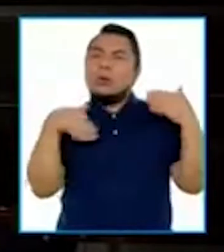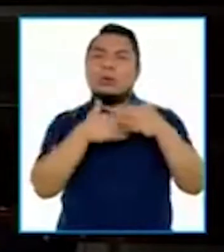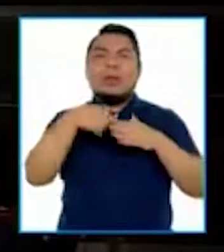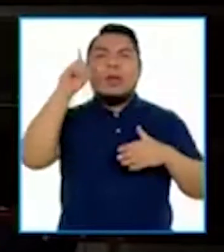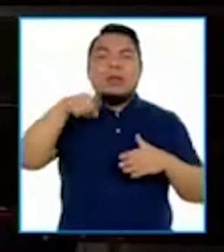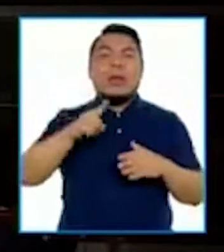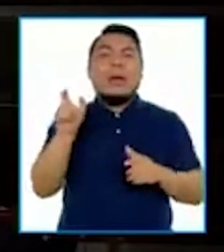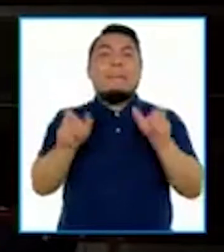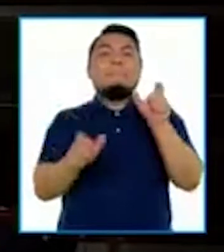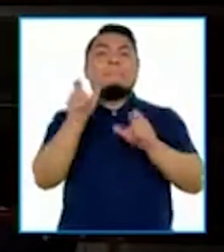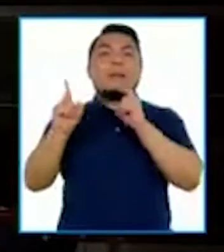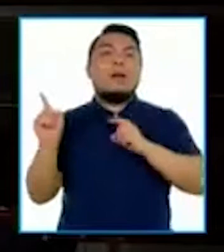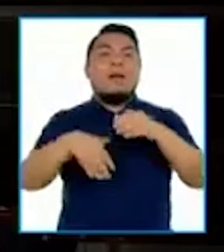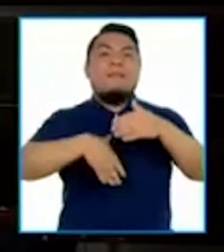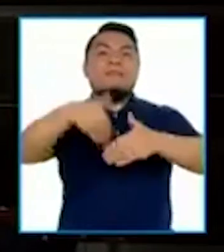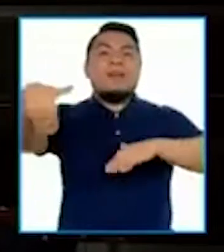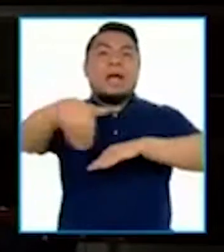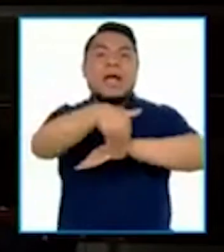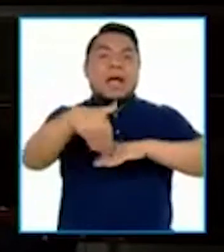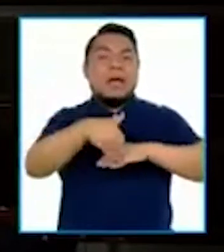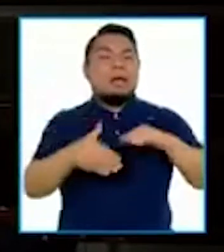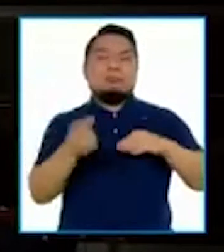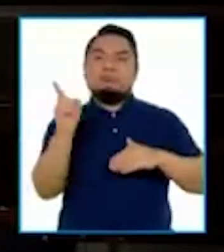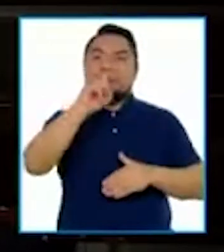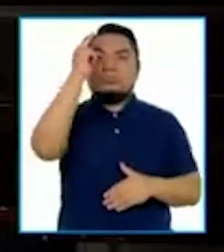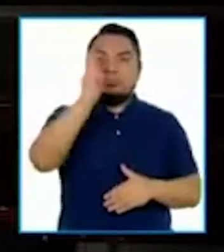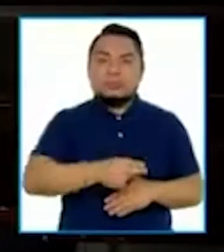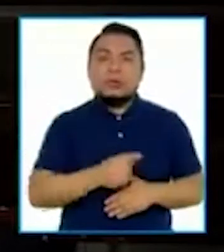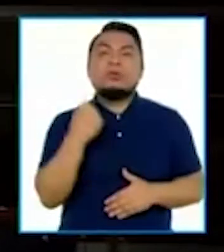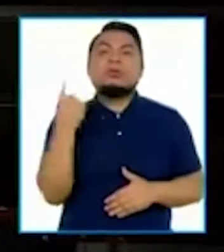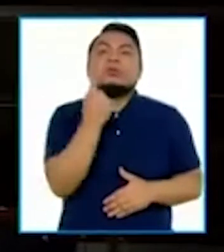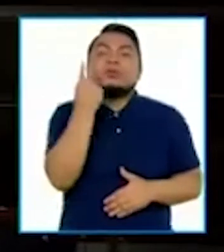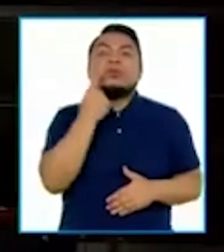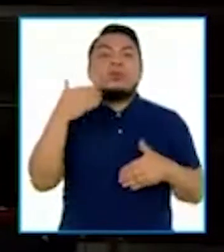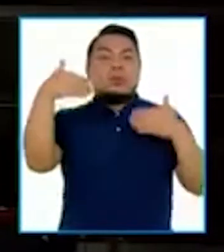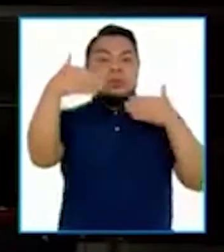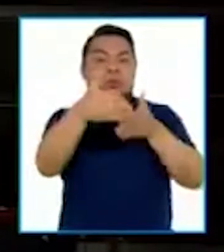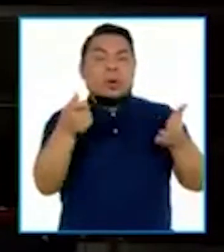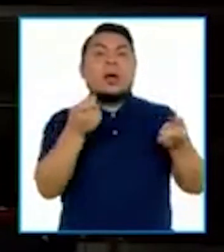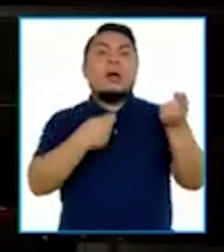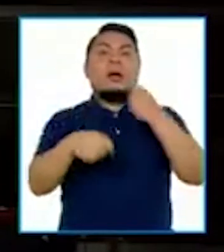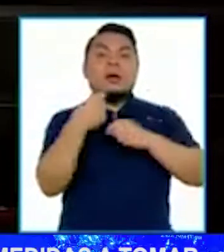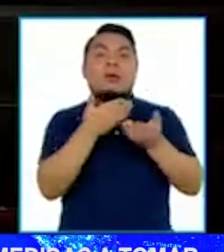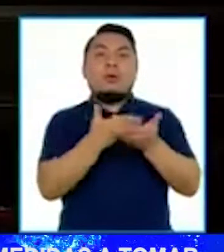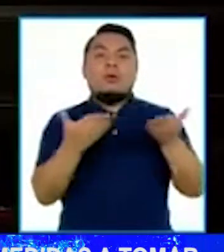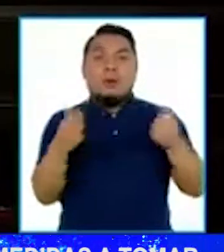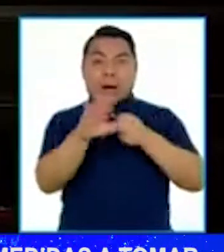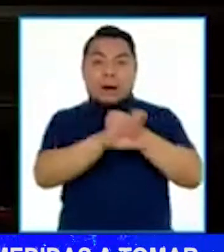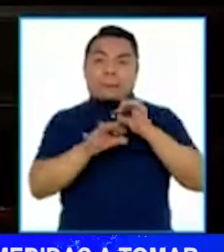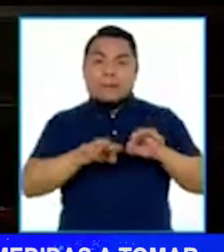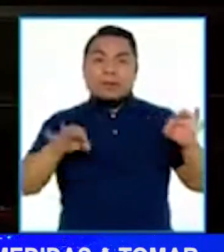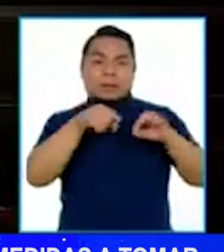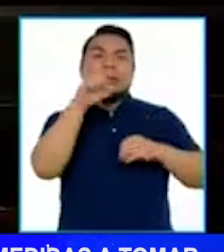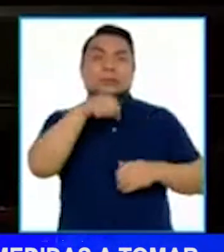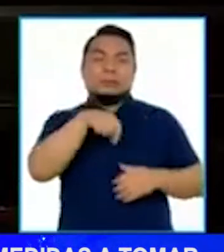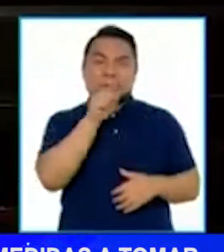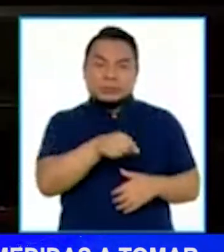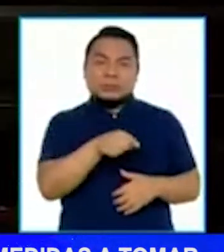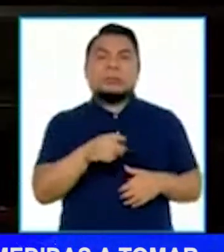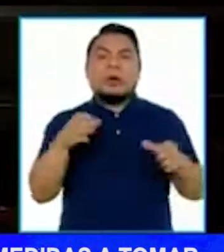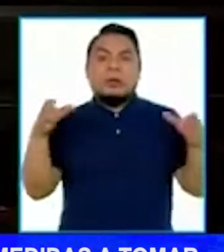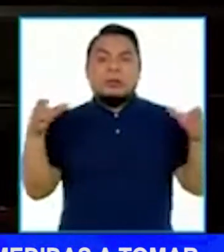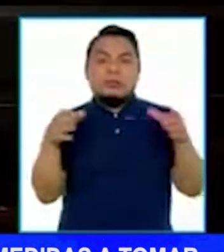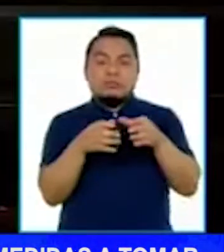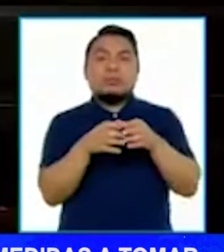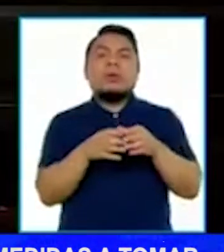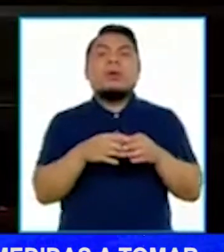impliquen desplazamientos fuera de la casa, con excepción de tiendas de abastecimiento de productos básicos con un